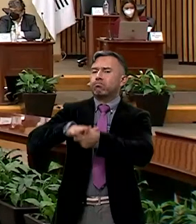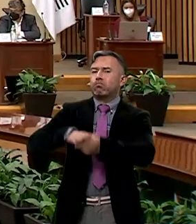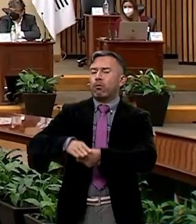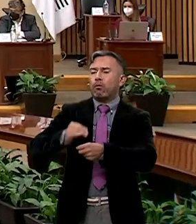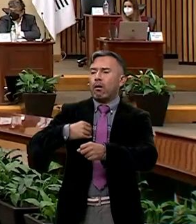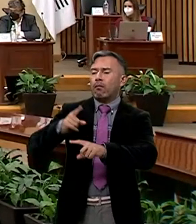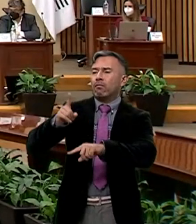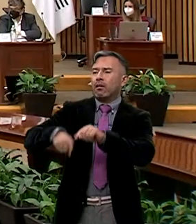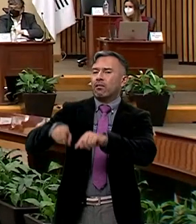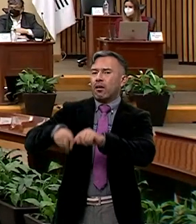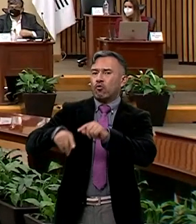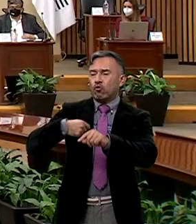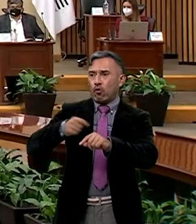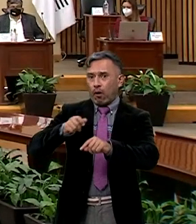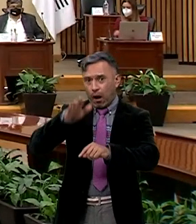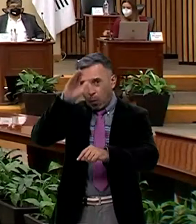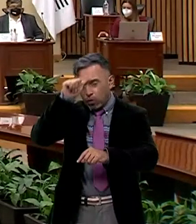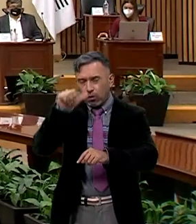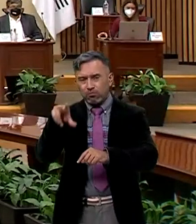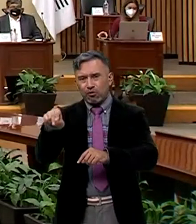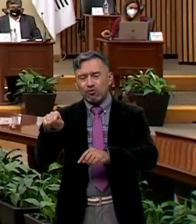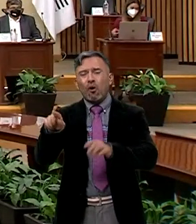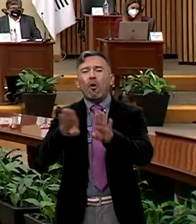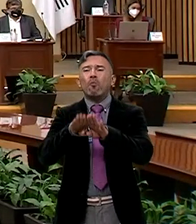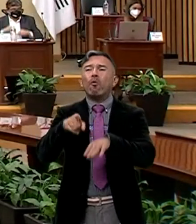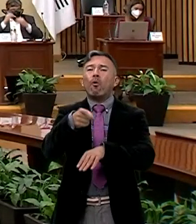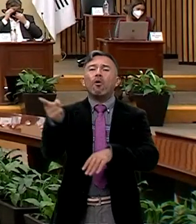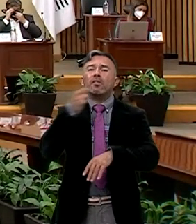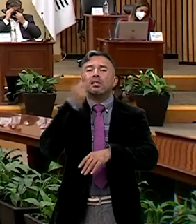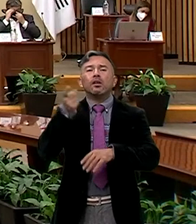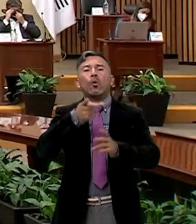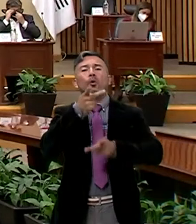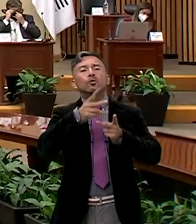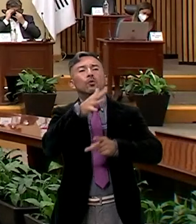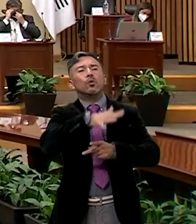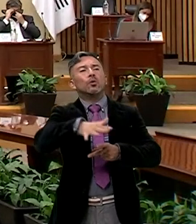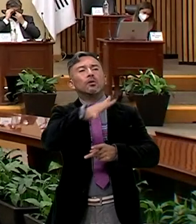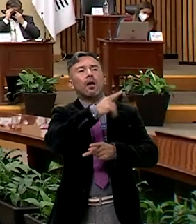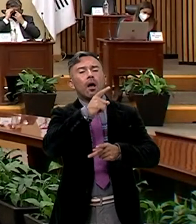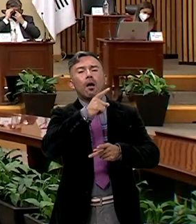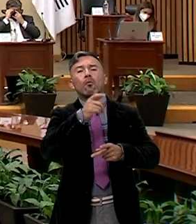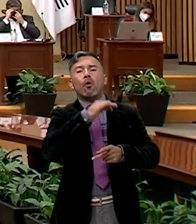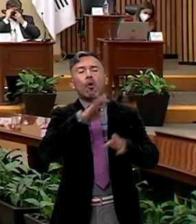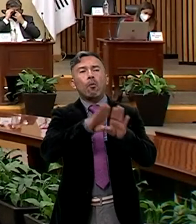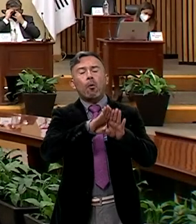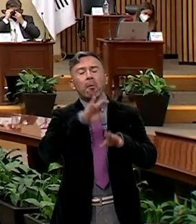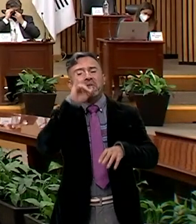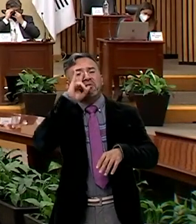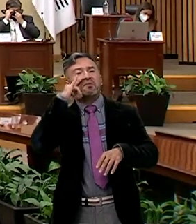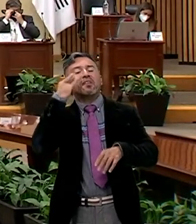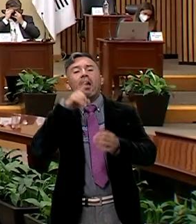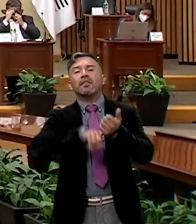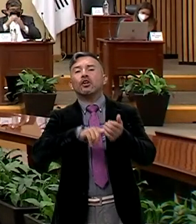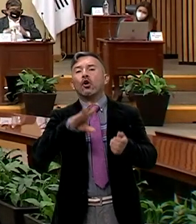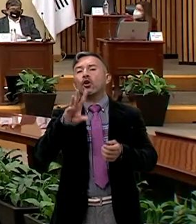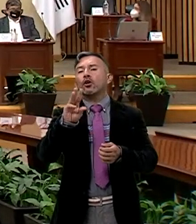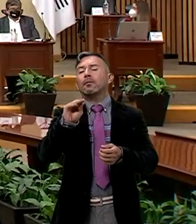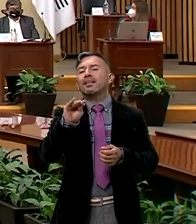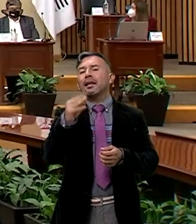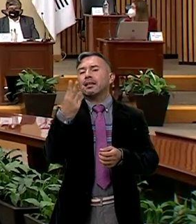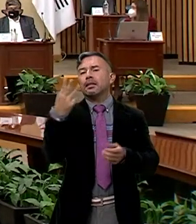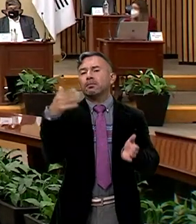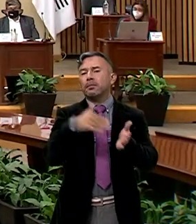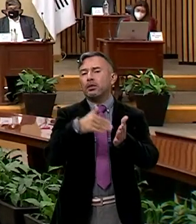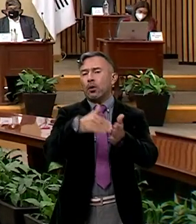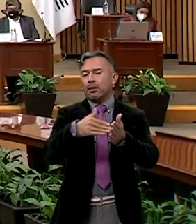calificaron la consulta popular como un fracaso o como un desaire de los más de 93 millones de ciudadanos que